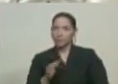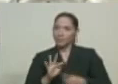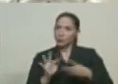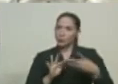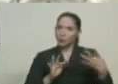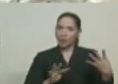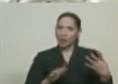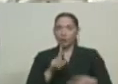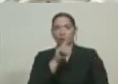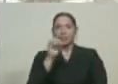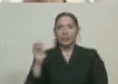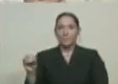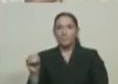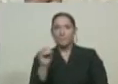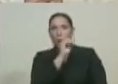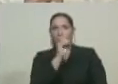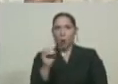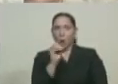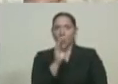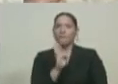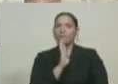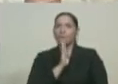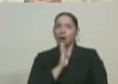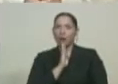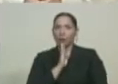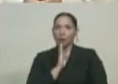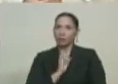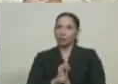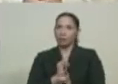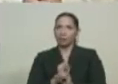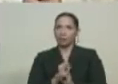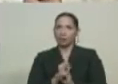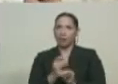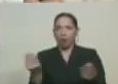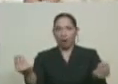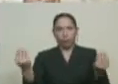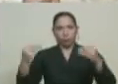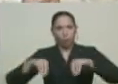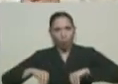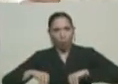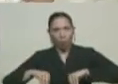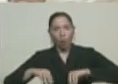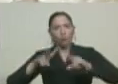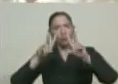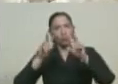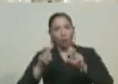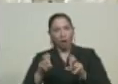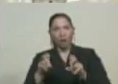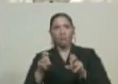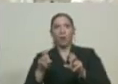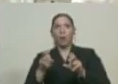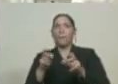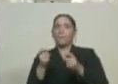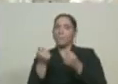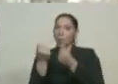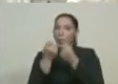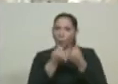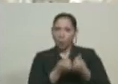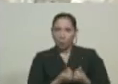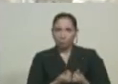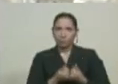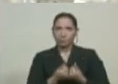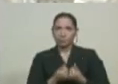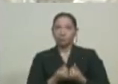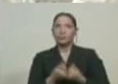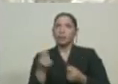el 100% de la banca y de su plataforma ajustada al Bolívar soberano. Un Bolívar que está